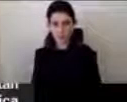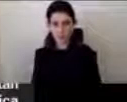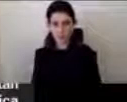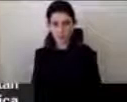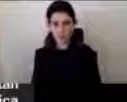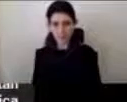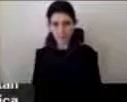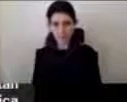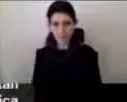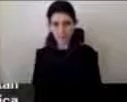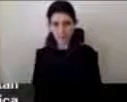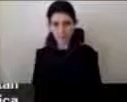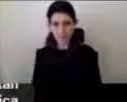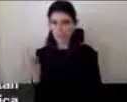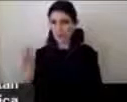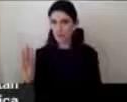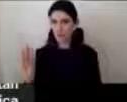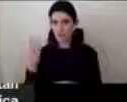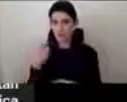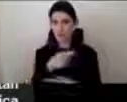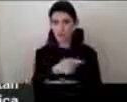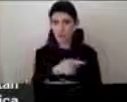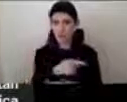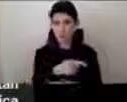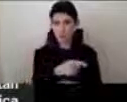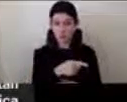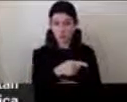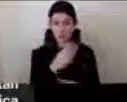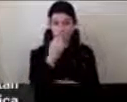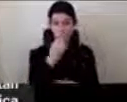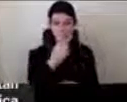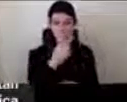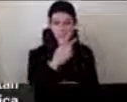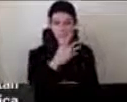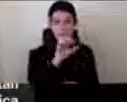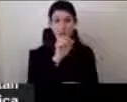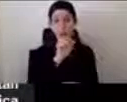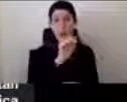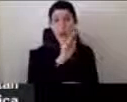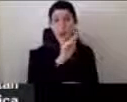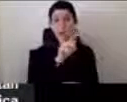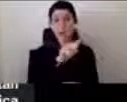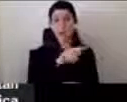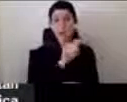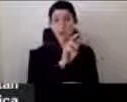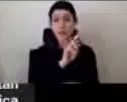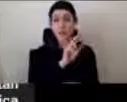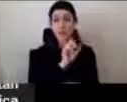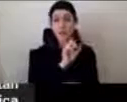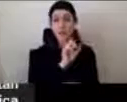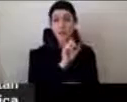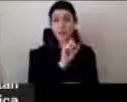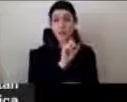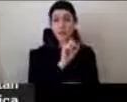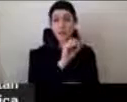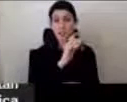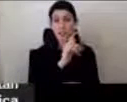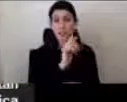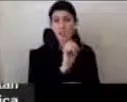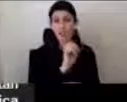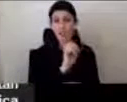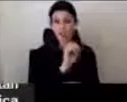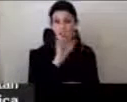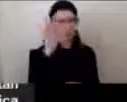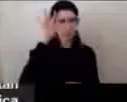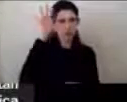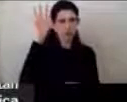El tercer género que vamos a revisar es el de los abstractos. Este género, en este género los